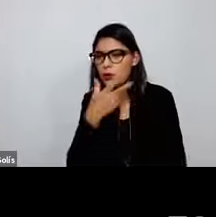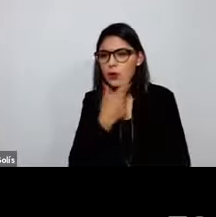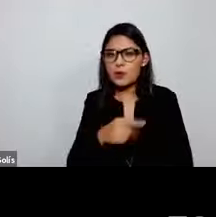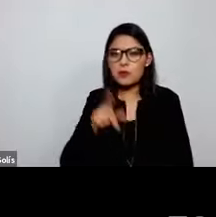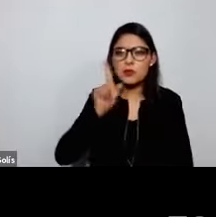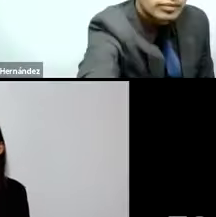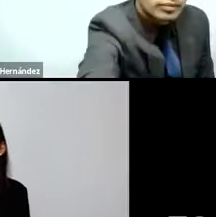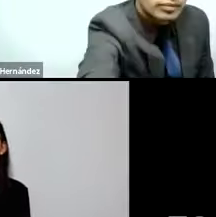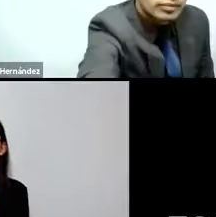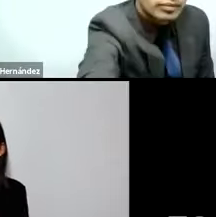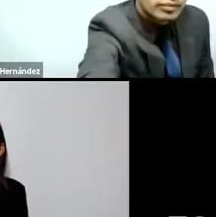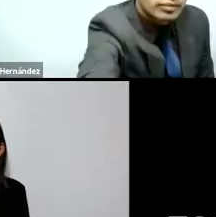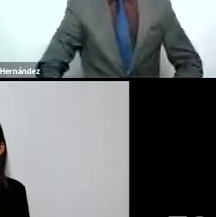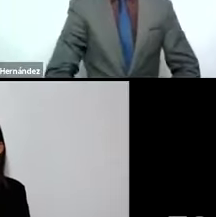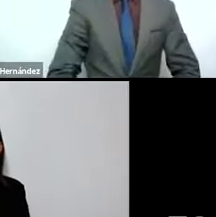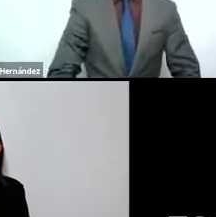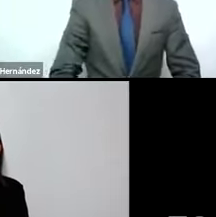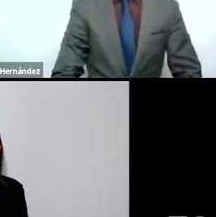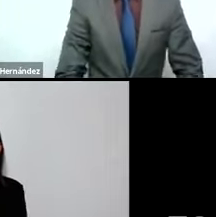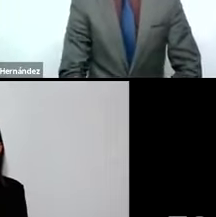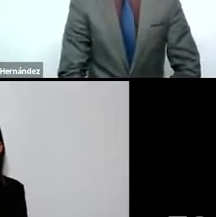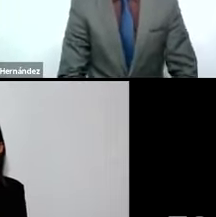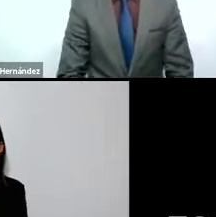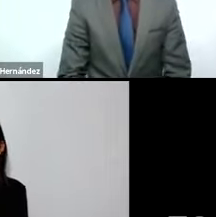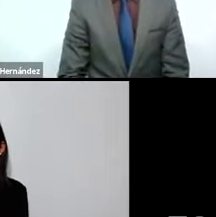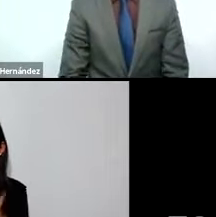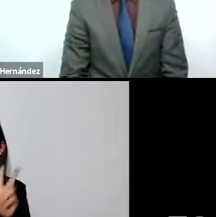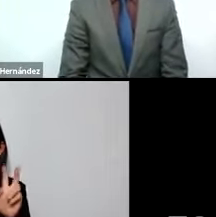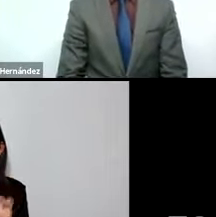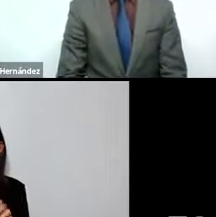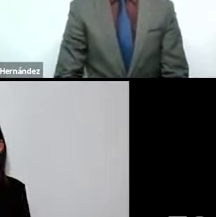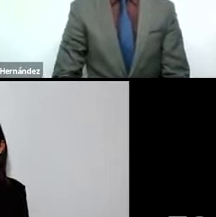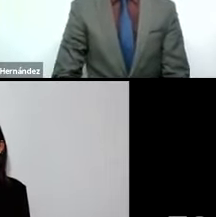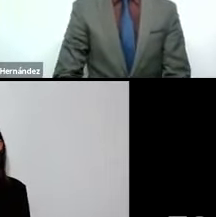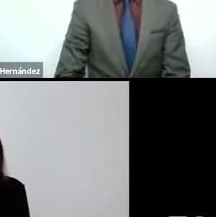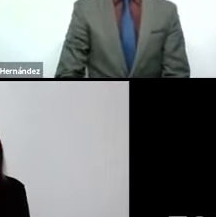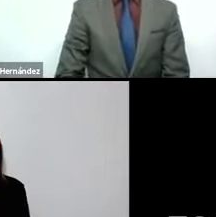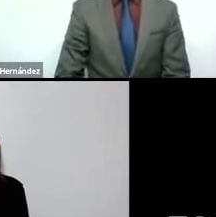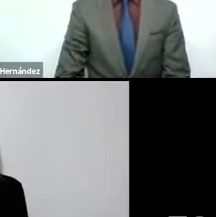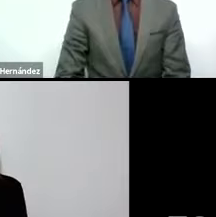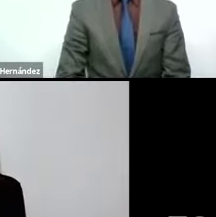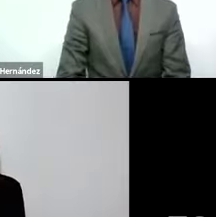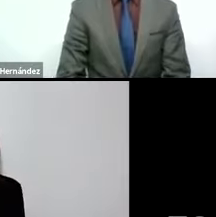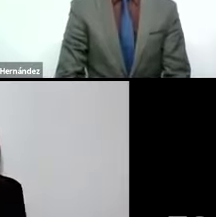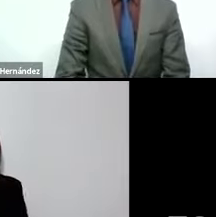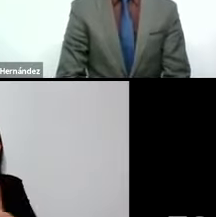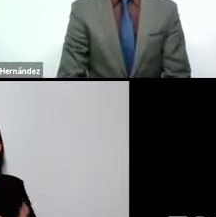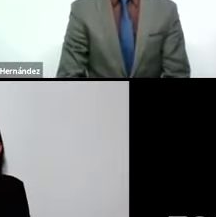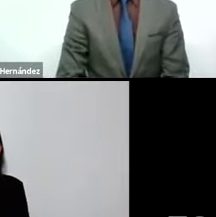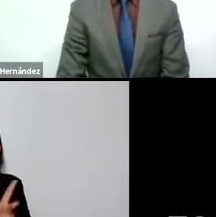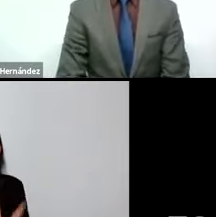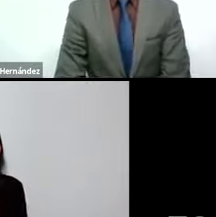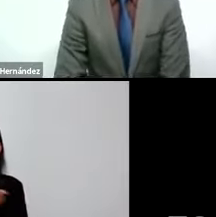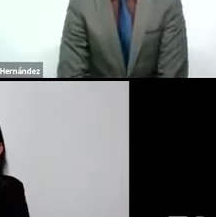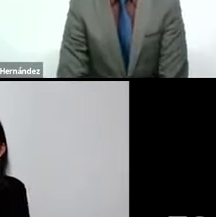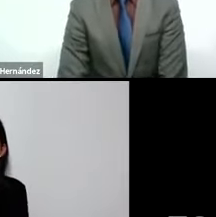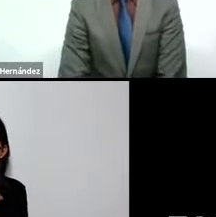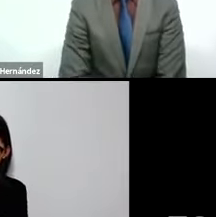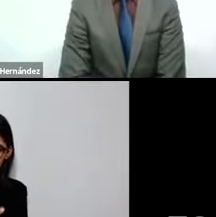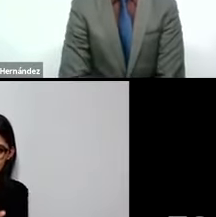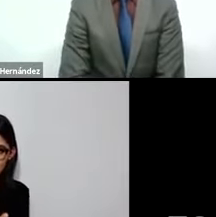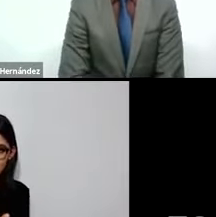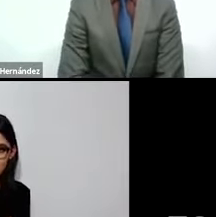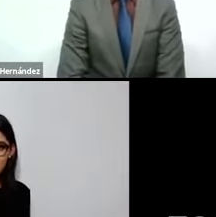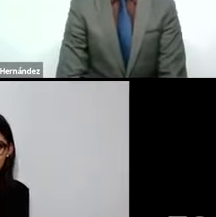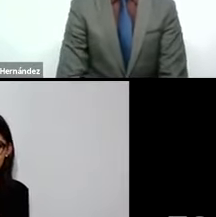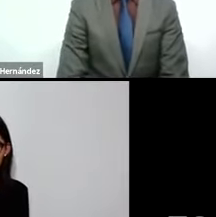nacido. Desde luego no voy a abundar en estos temas que son interesantísimos, pero sí les invito a darle una buena leída a la